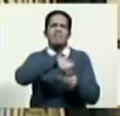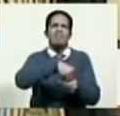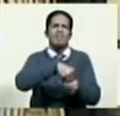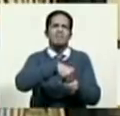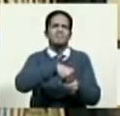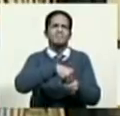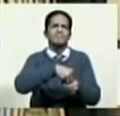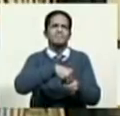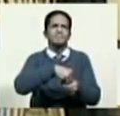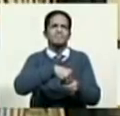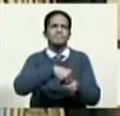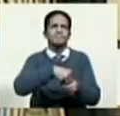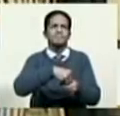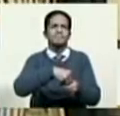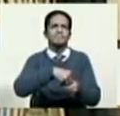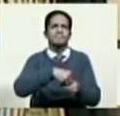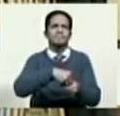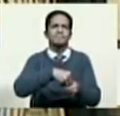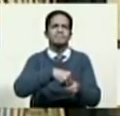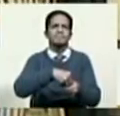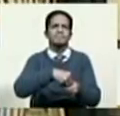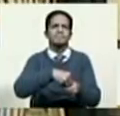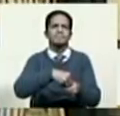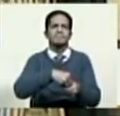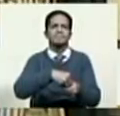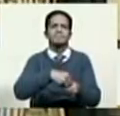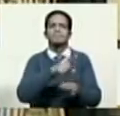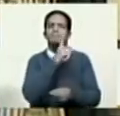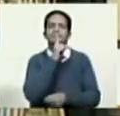¿Cuál es la causa bélica?